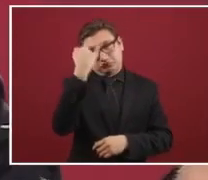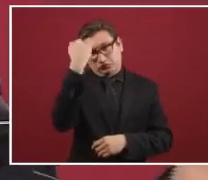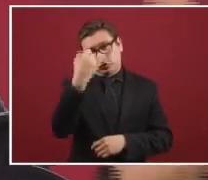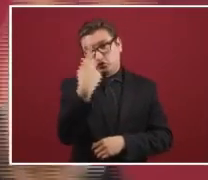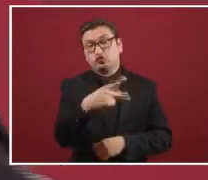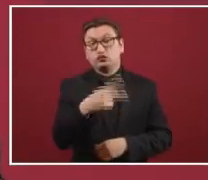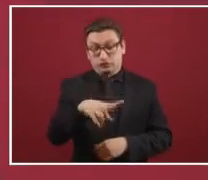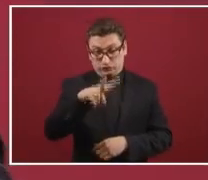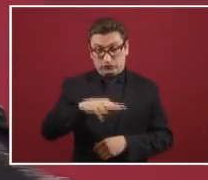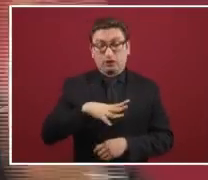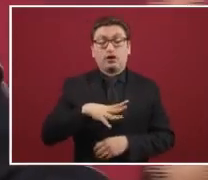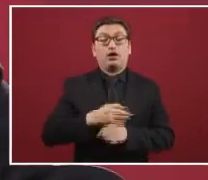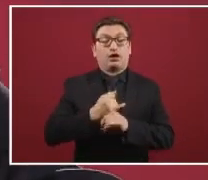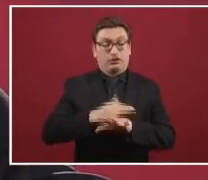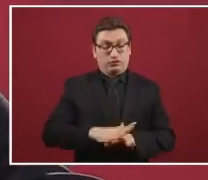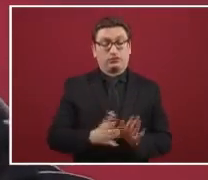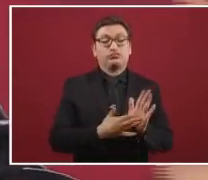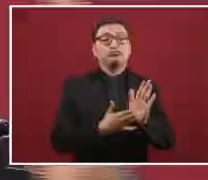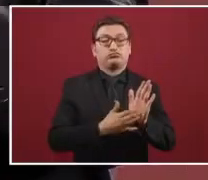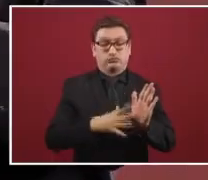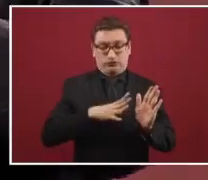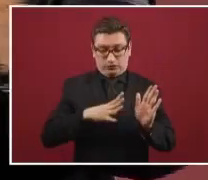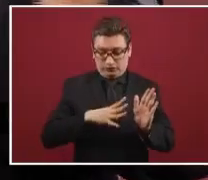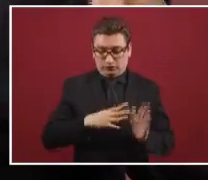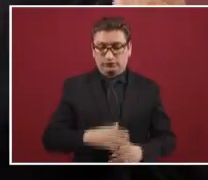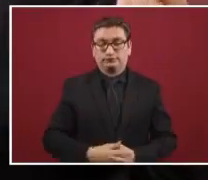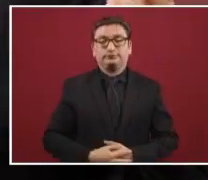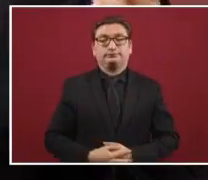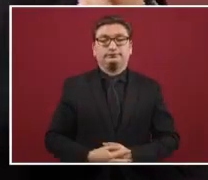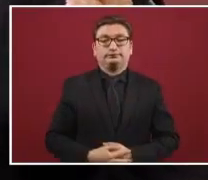Está el dato, está la información,